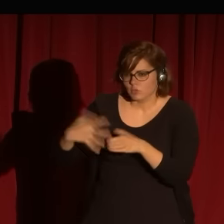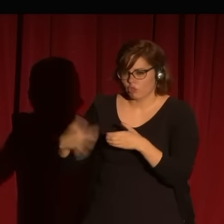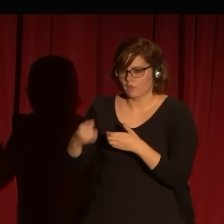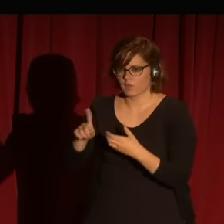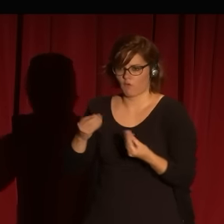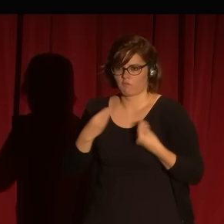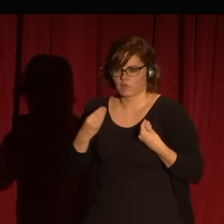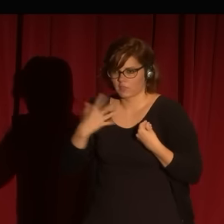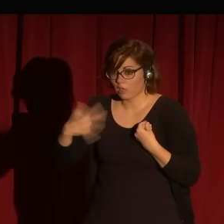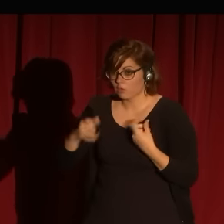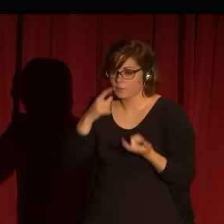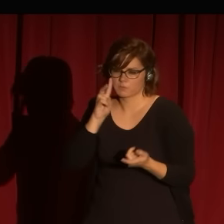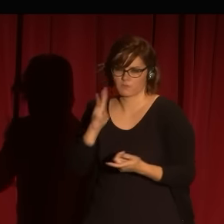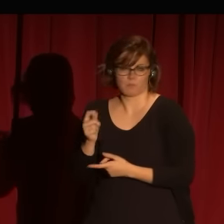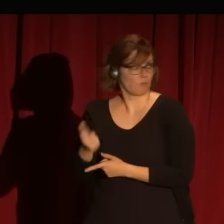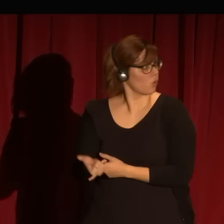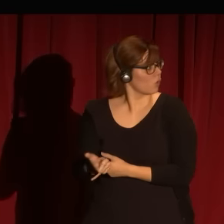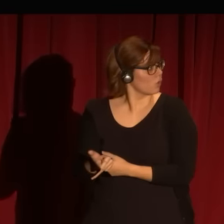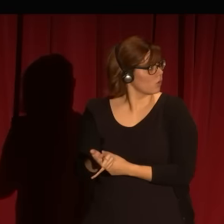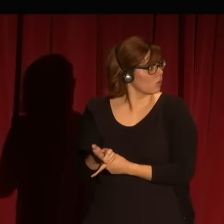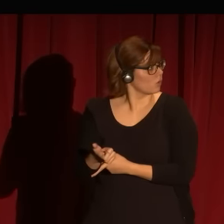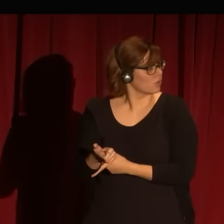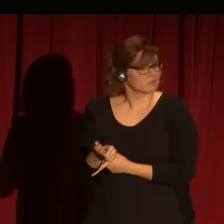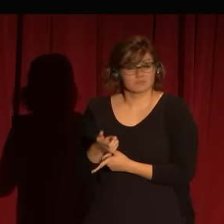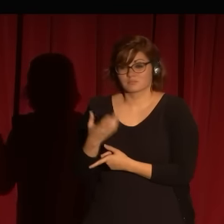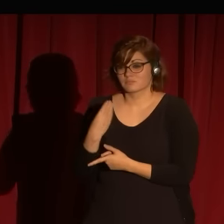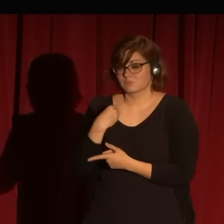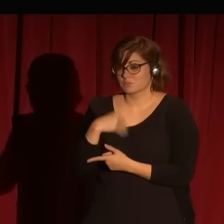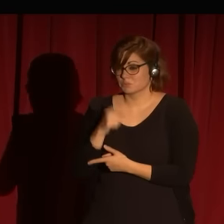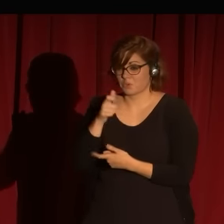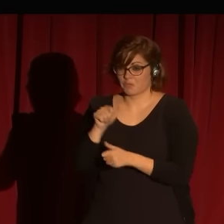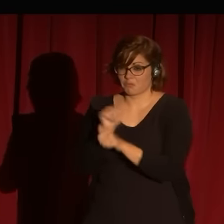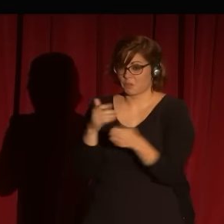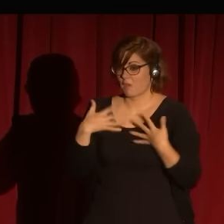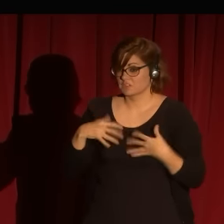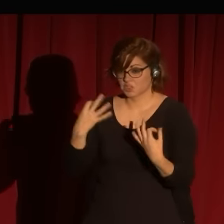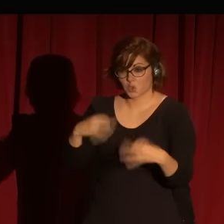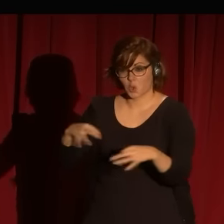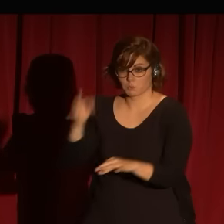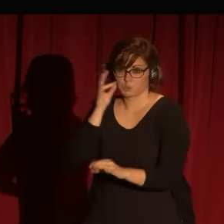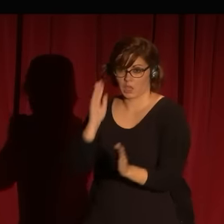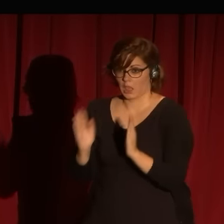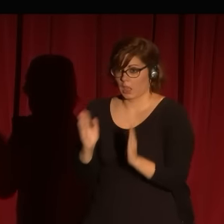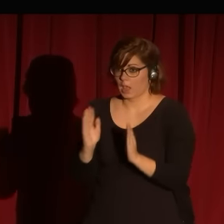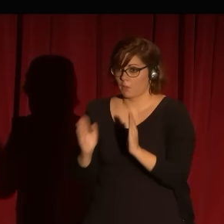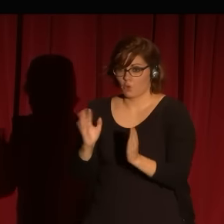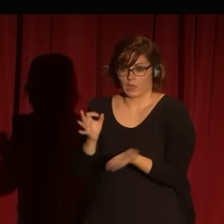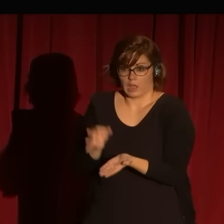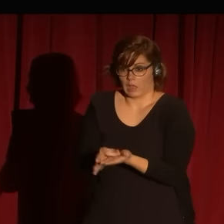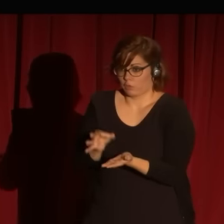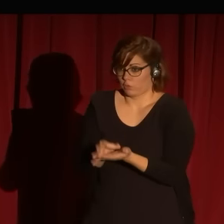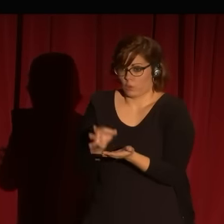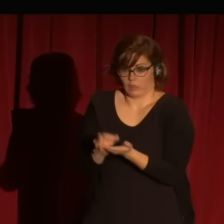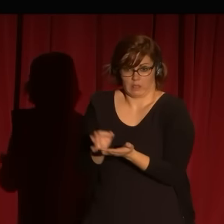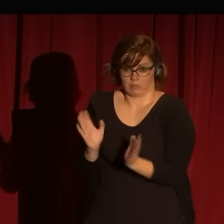pero lo que se ve es poco y lo poco que se ve es una manera de vestir bastante común a mujeres que vivían en ciudades en ese